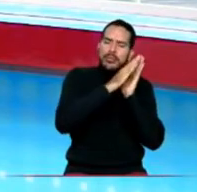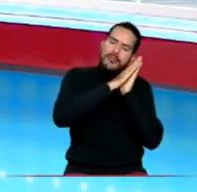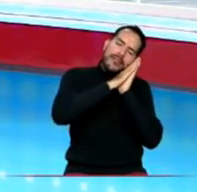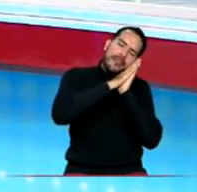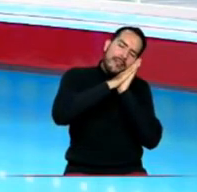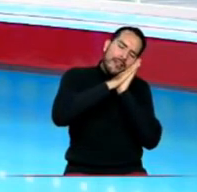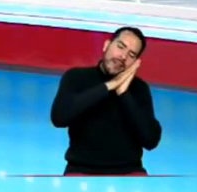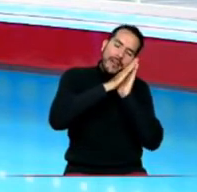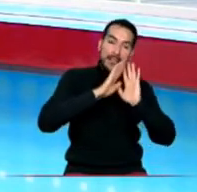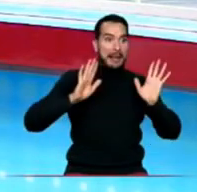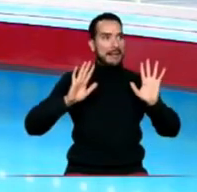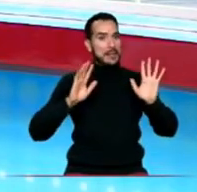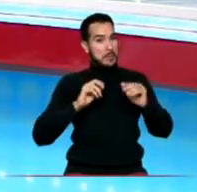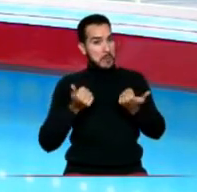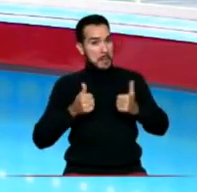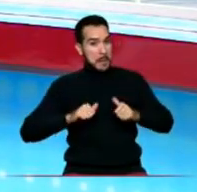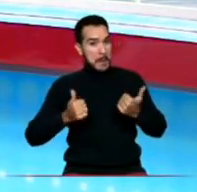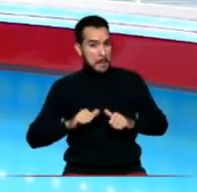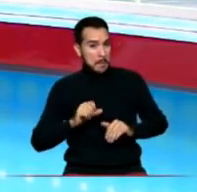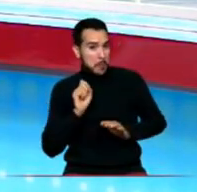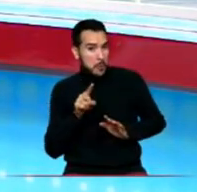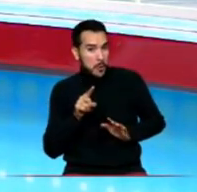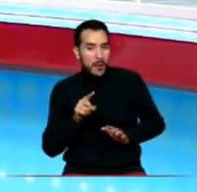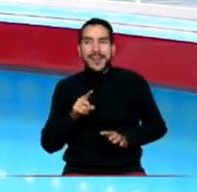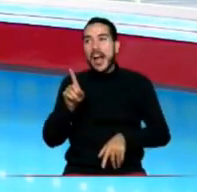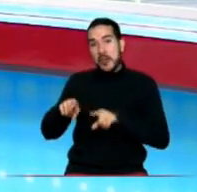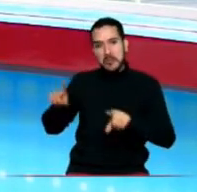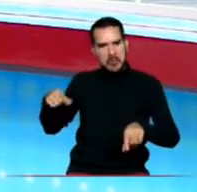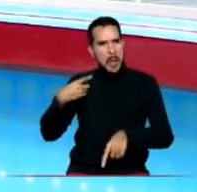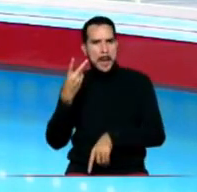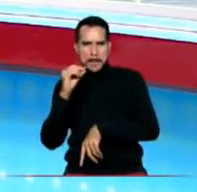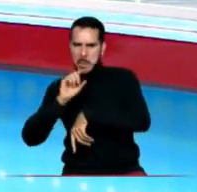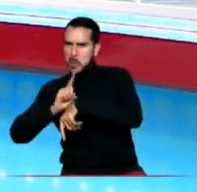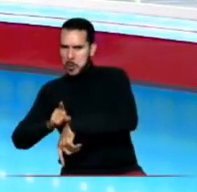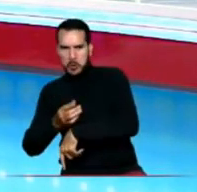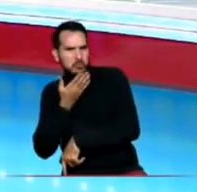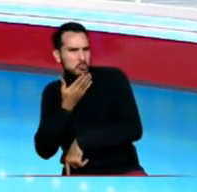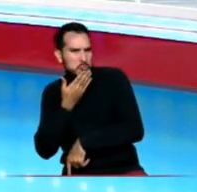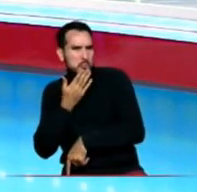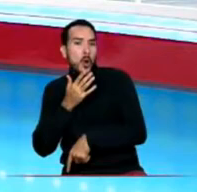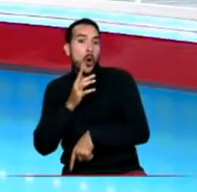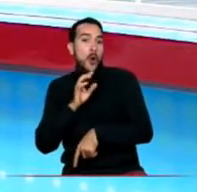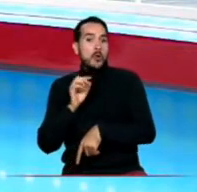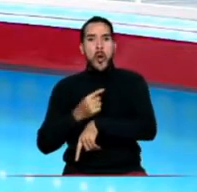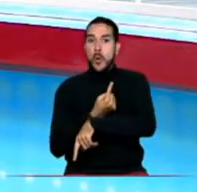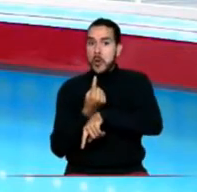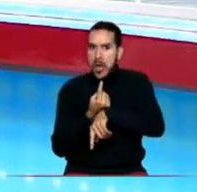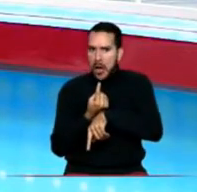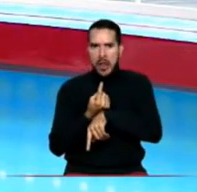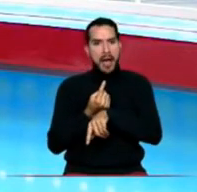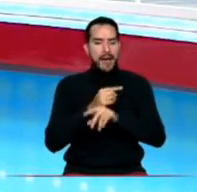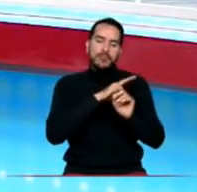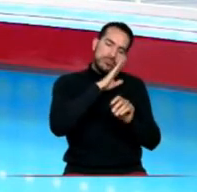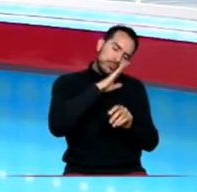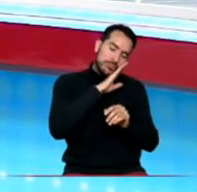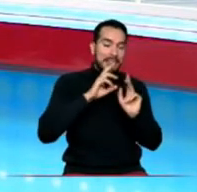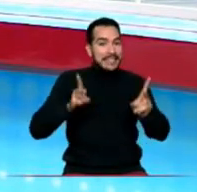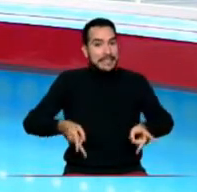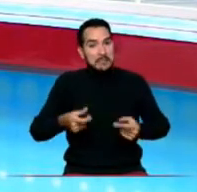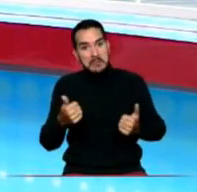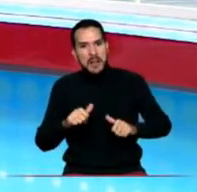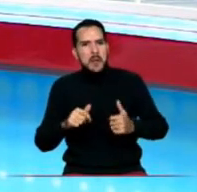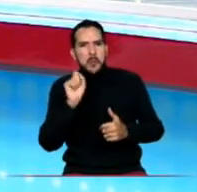20 minutos tengo, y hay otros que dicen necesito una hora 30, dicen bueno, ya empiezan en otro ciclo de sueño, finalmente, ¿la recomiendan